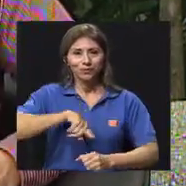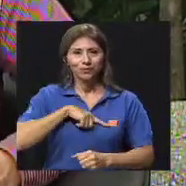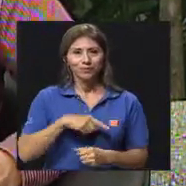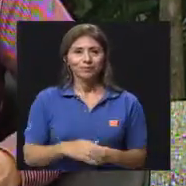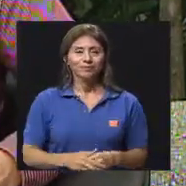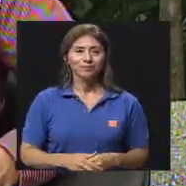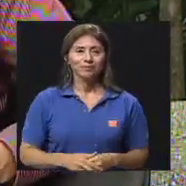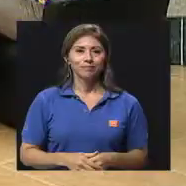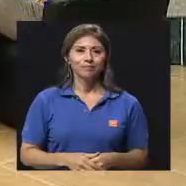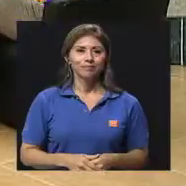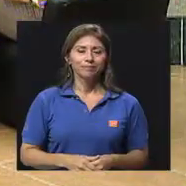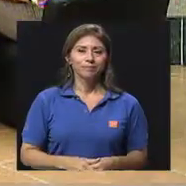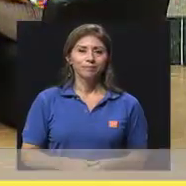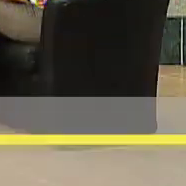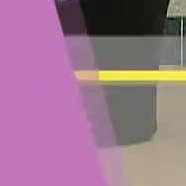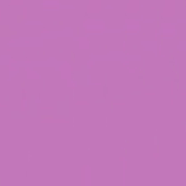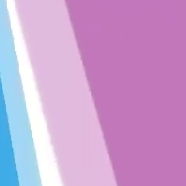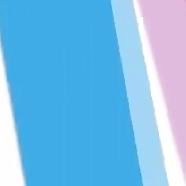nosotros.